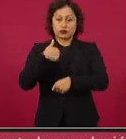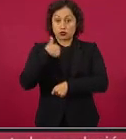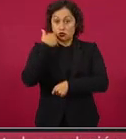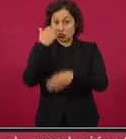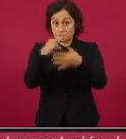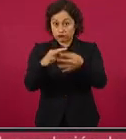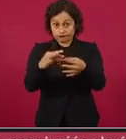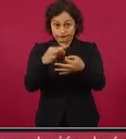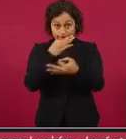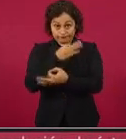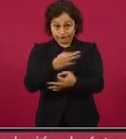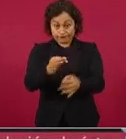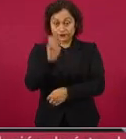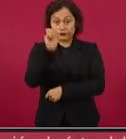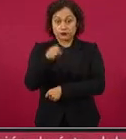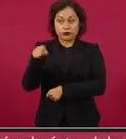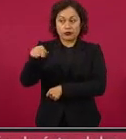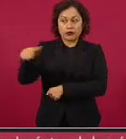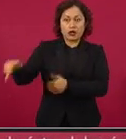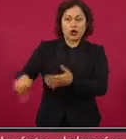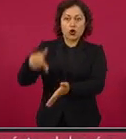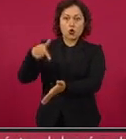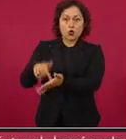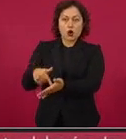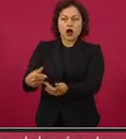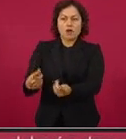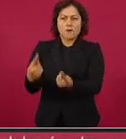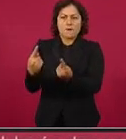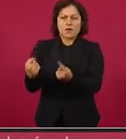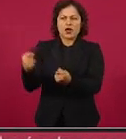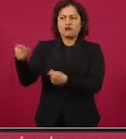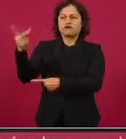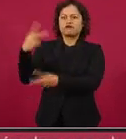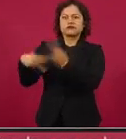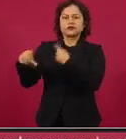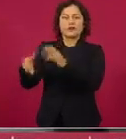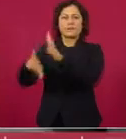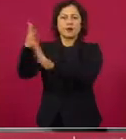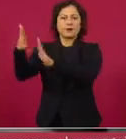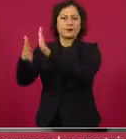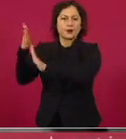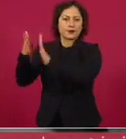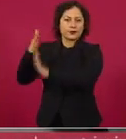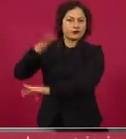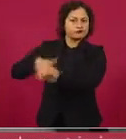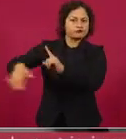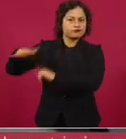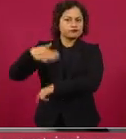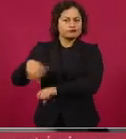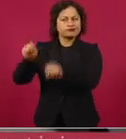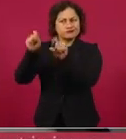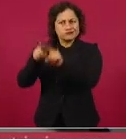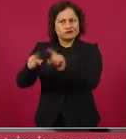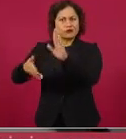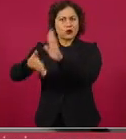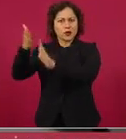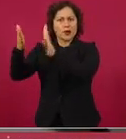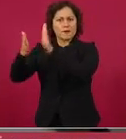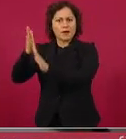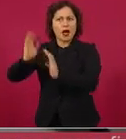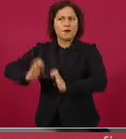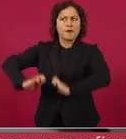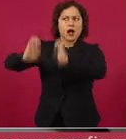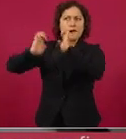zona de riesgo siguen construyendo. Siguen construyendo desarrollos inmobiliarios de alto impacto. ¿Por